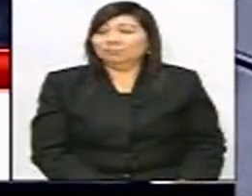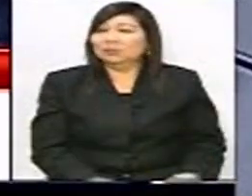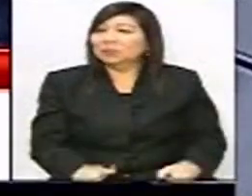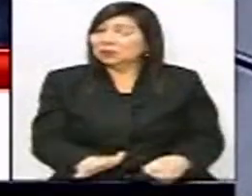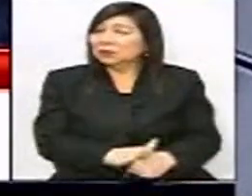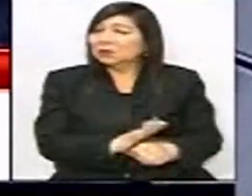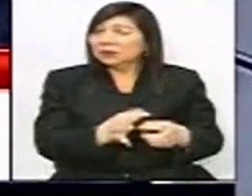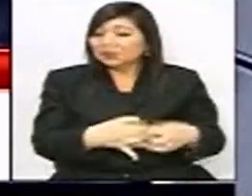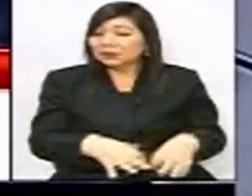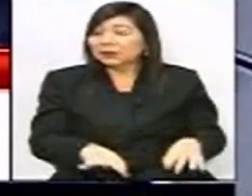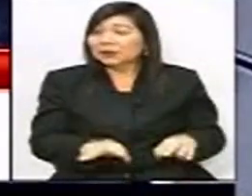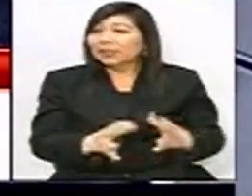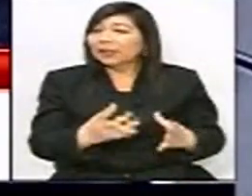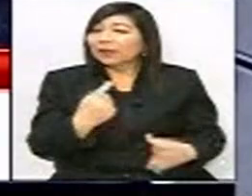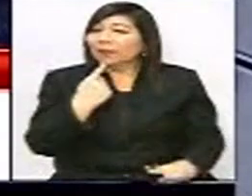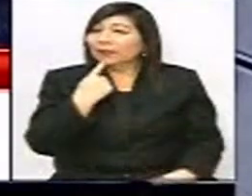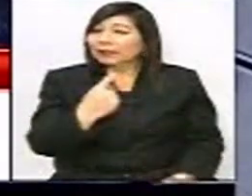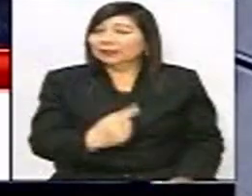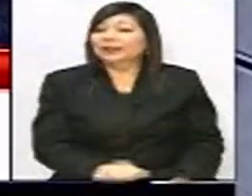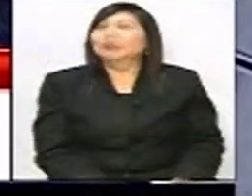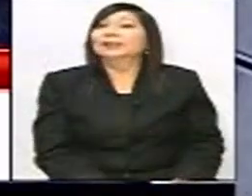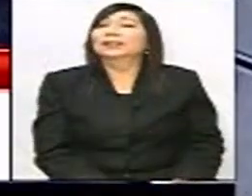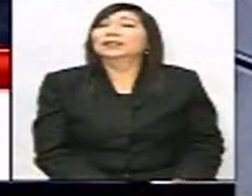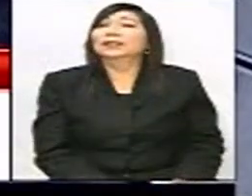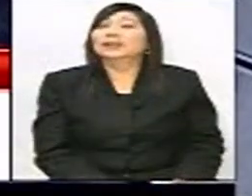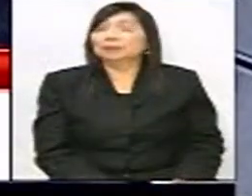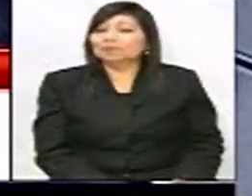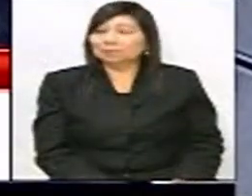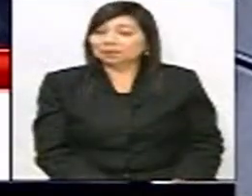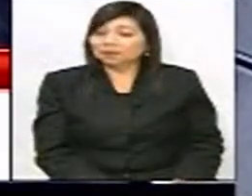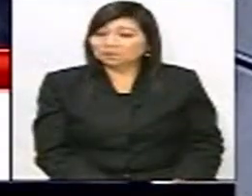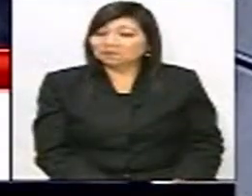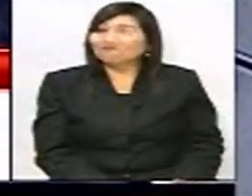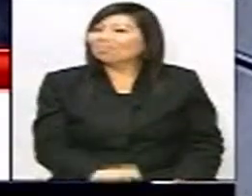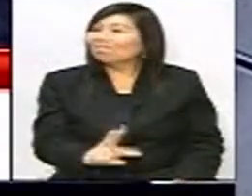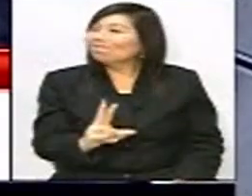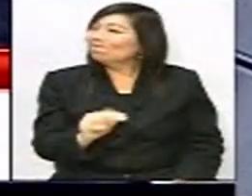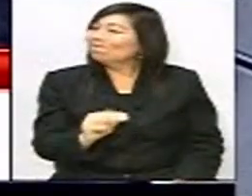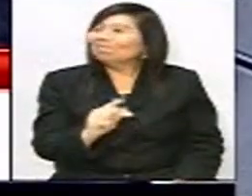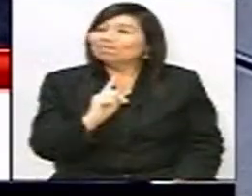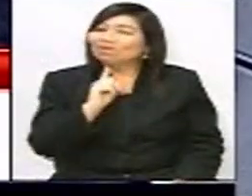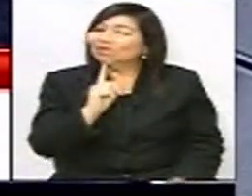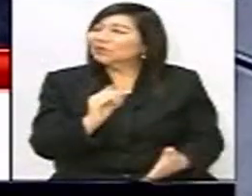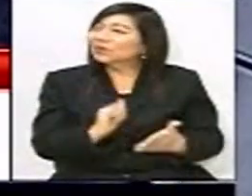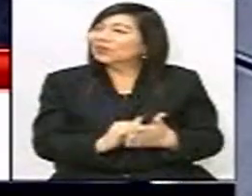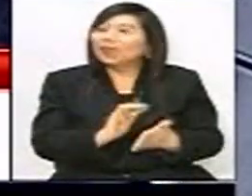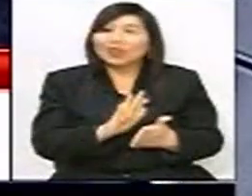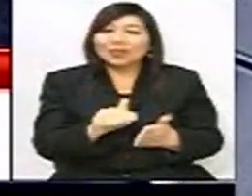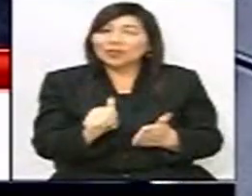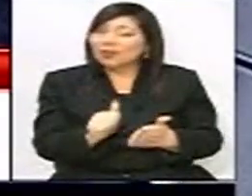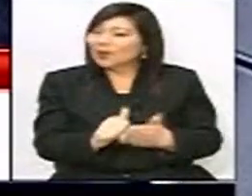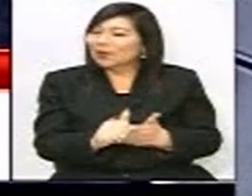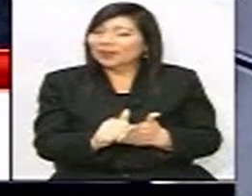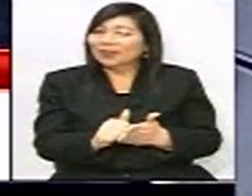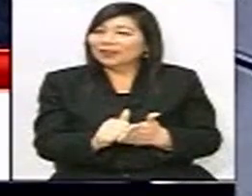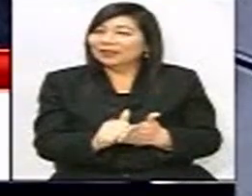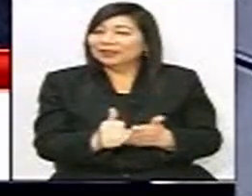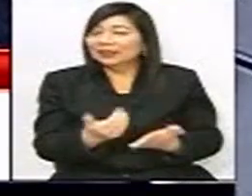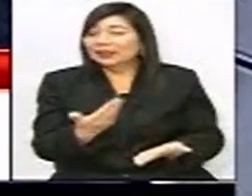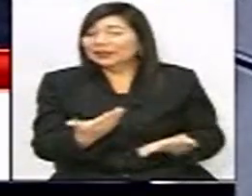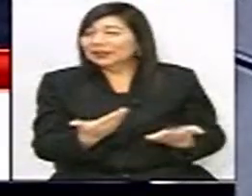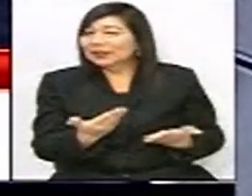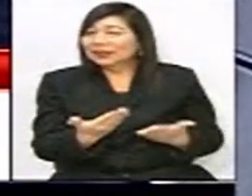sumamente importante. Quiero después añadir algo adicional. No es que todo vaya, digamos,